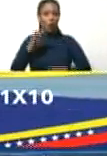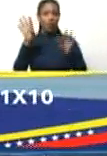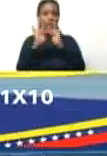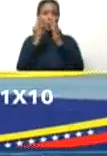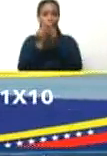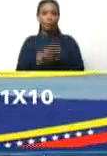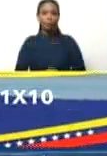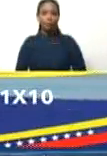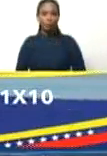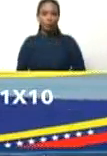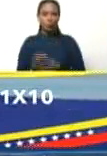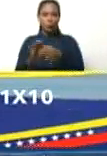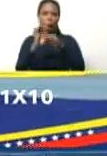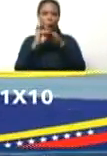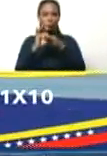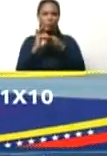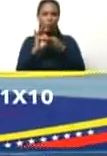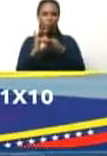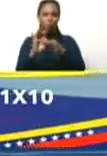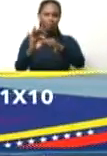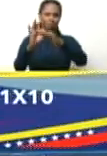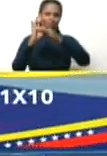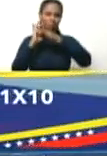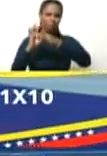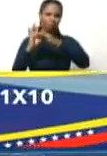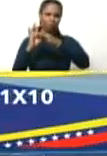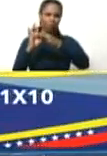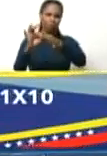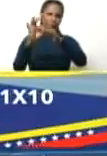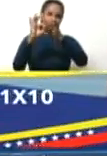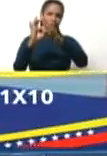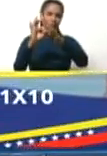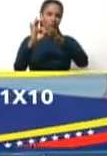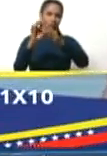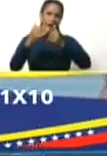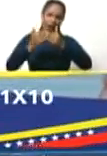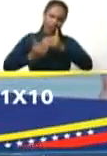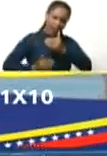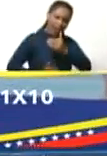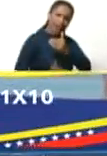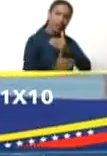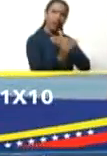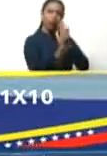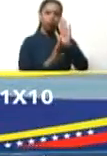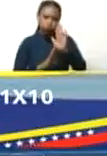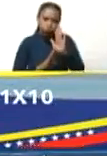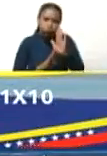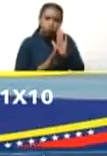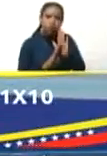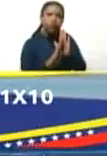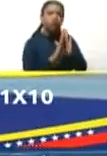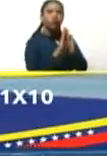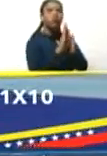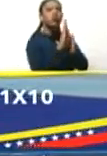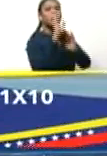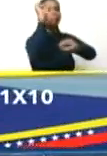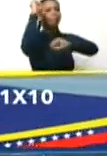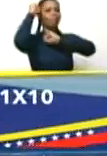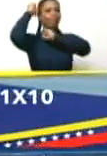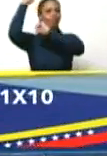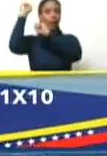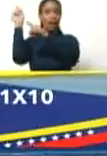Familia. Unidos, unidos. Unidos, avanzando, avanzando y triunfando.